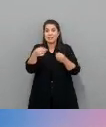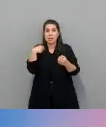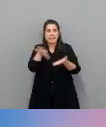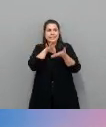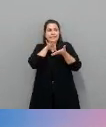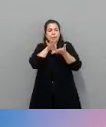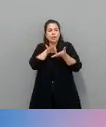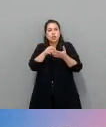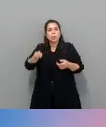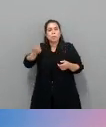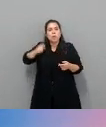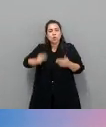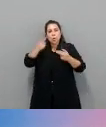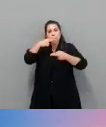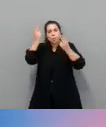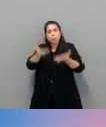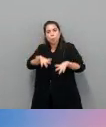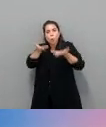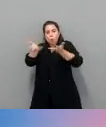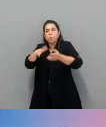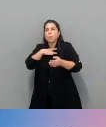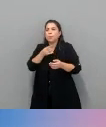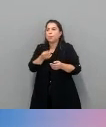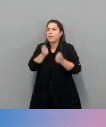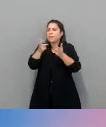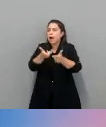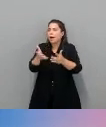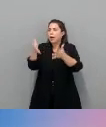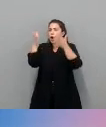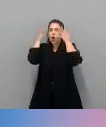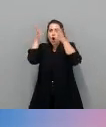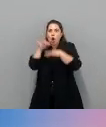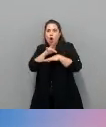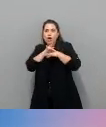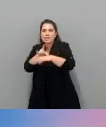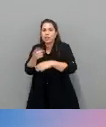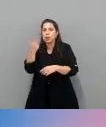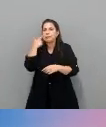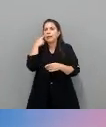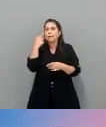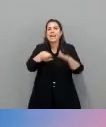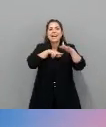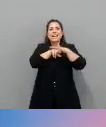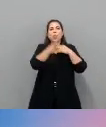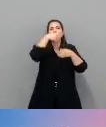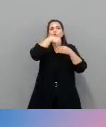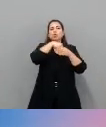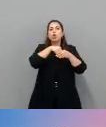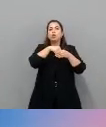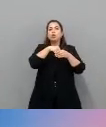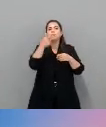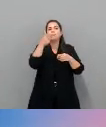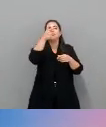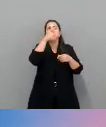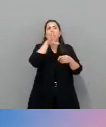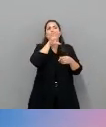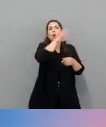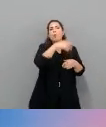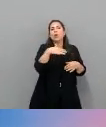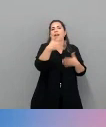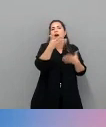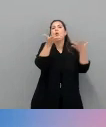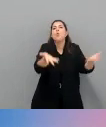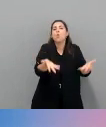públicos donde os pueden dar orientaciones de qué recursos hay en la comunidad y también